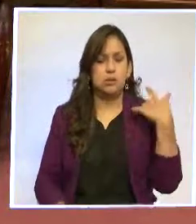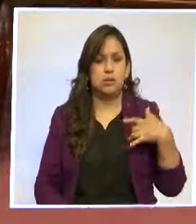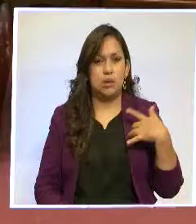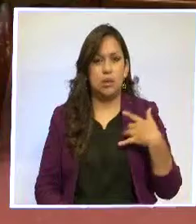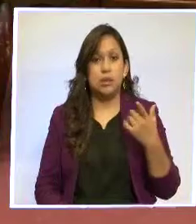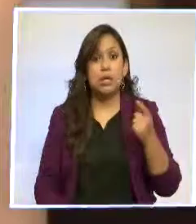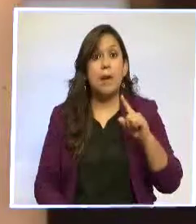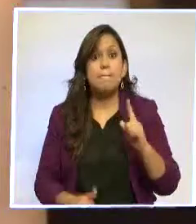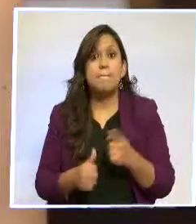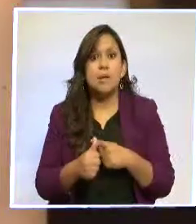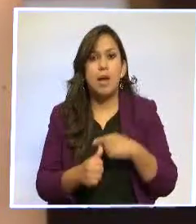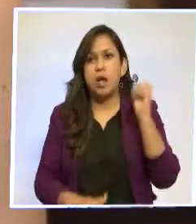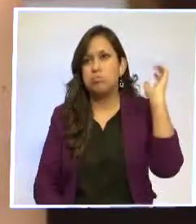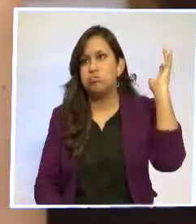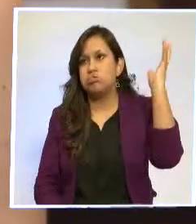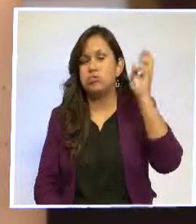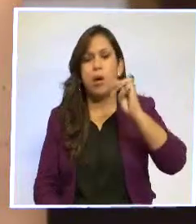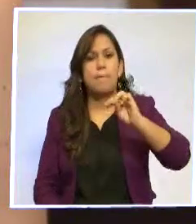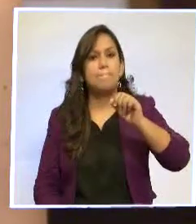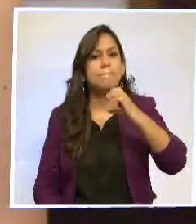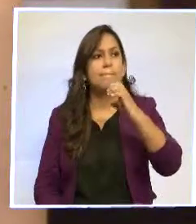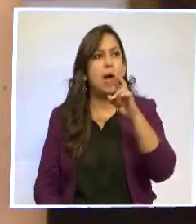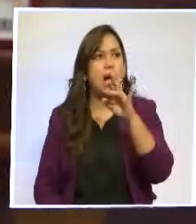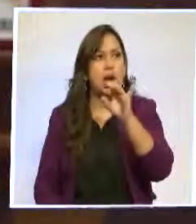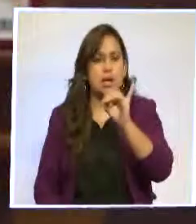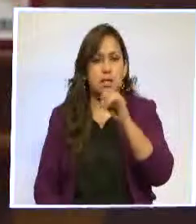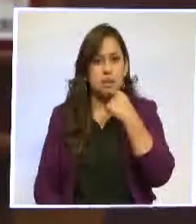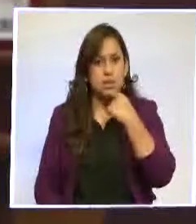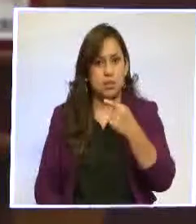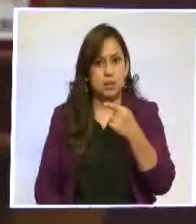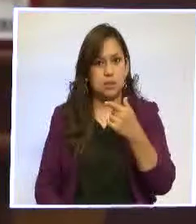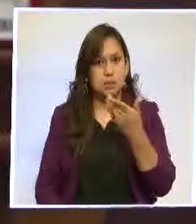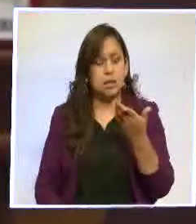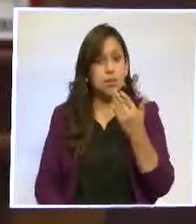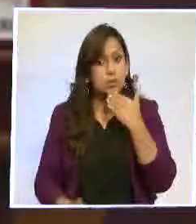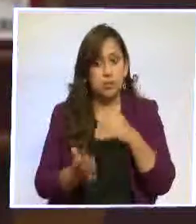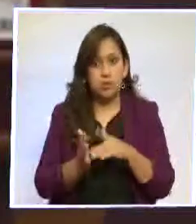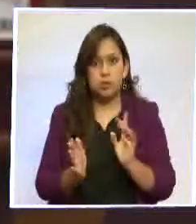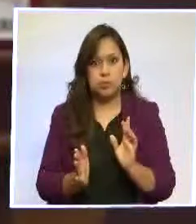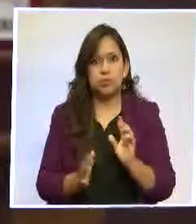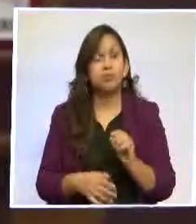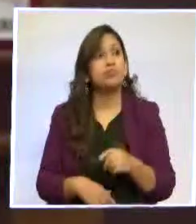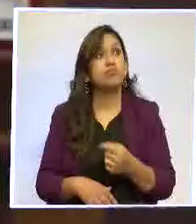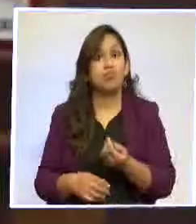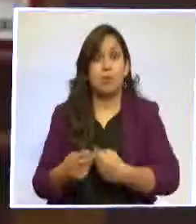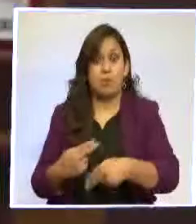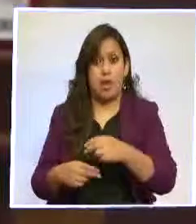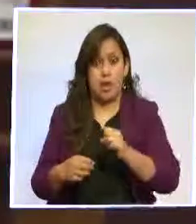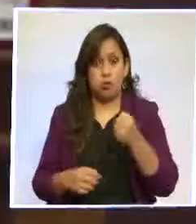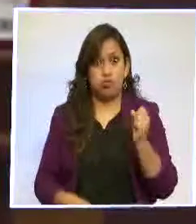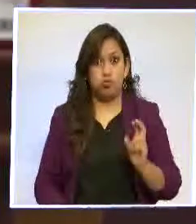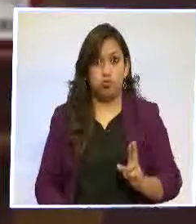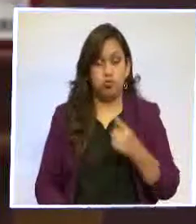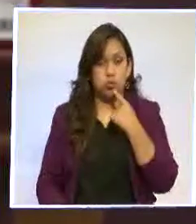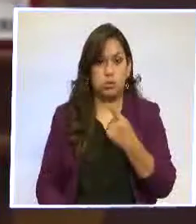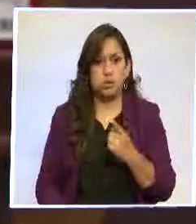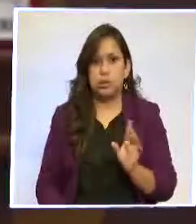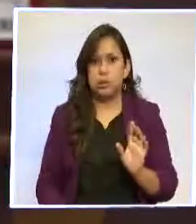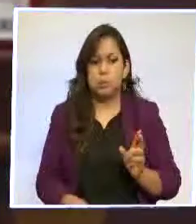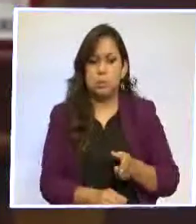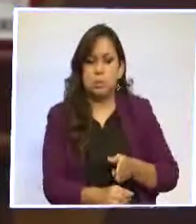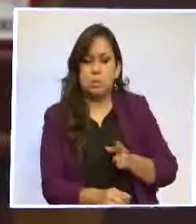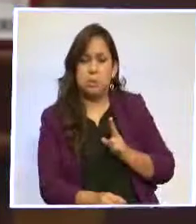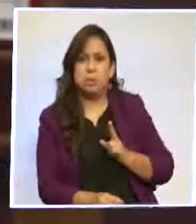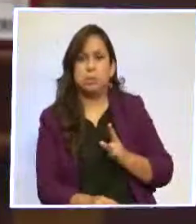de Macri, fue justamente desmarcarse, digamos, del Mercosur y decir que él va a tener una mirada más hacia el arco